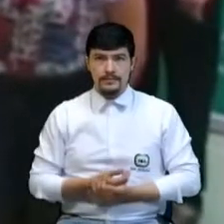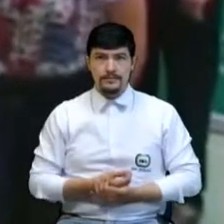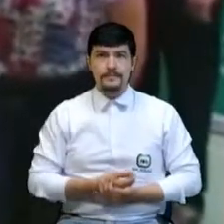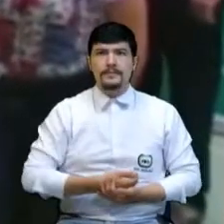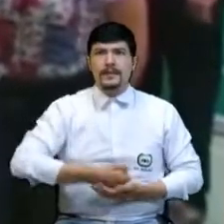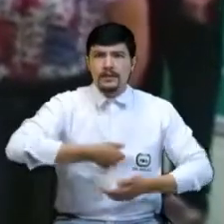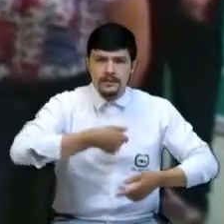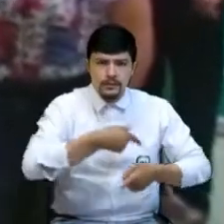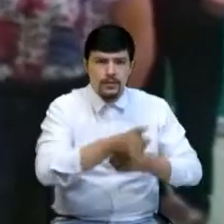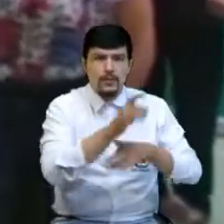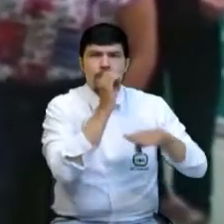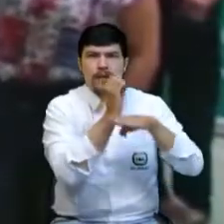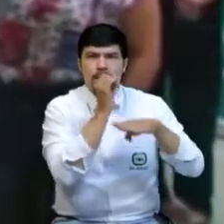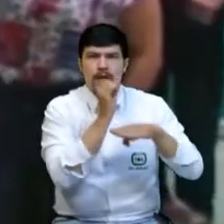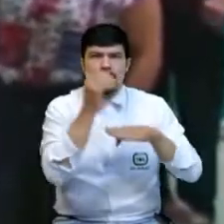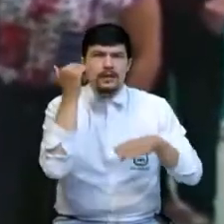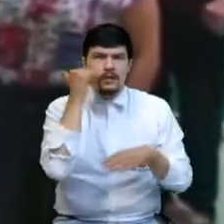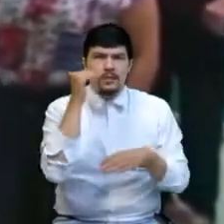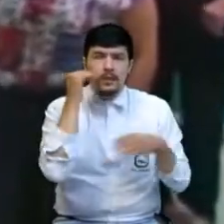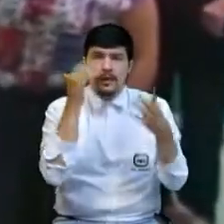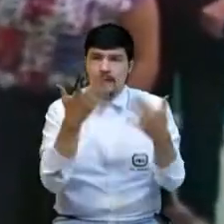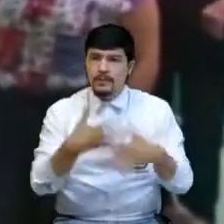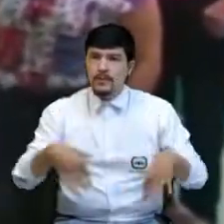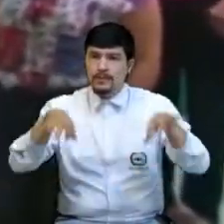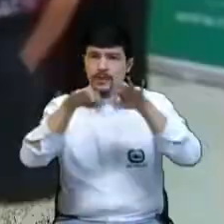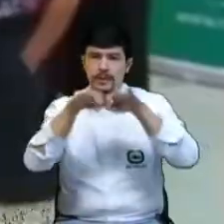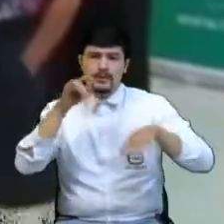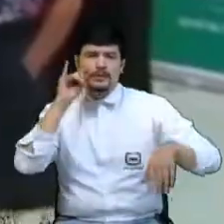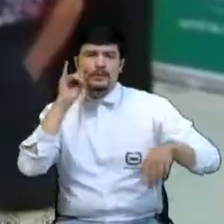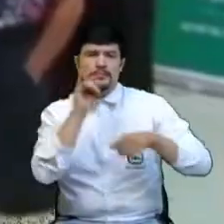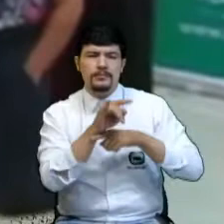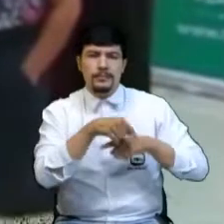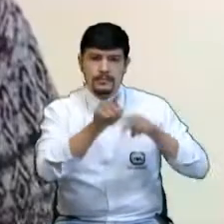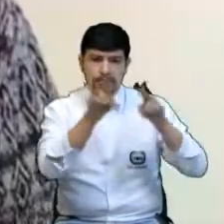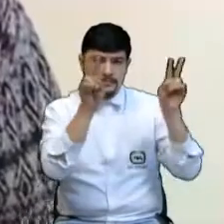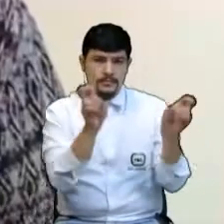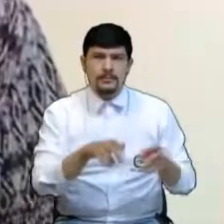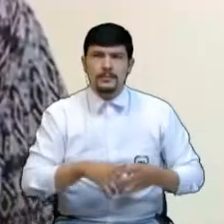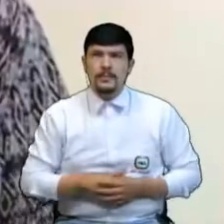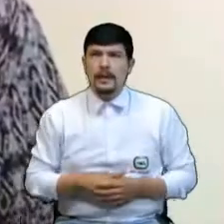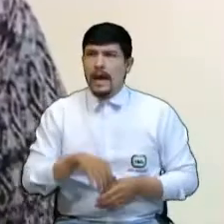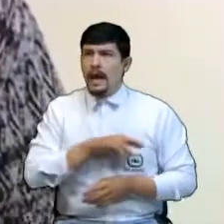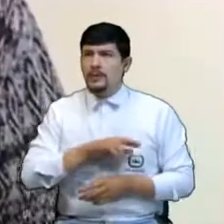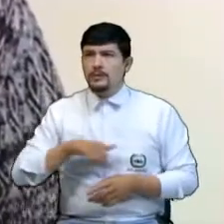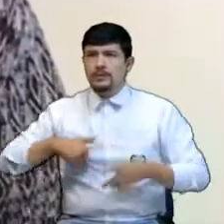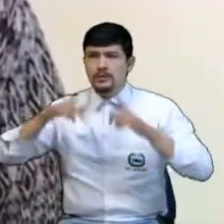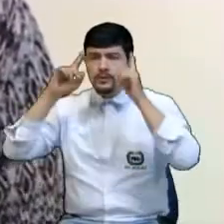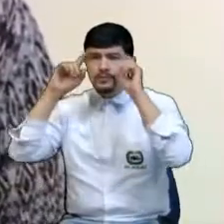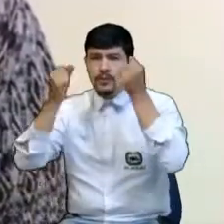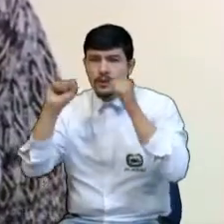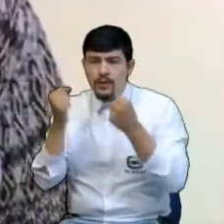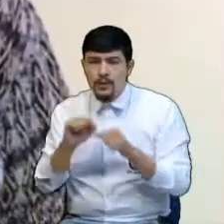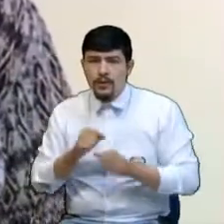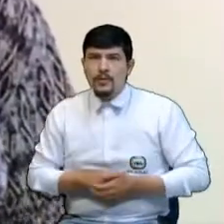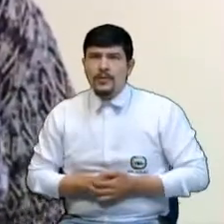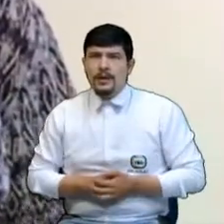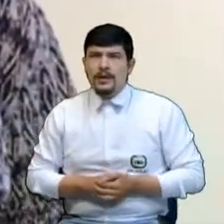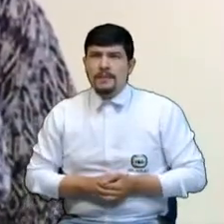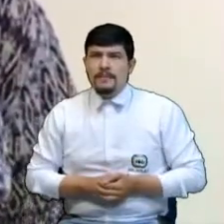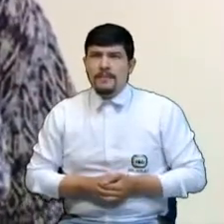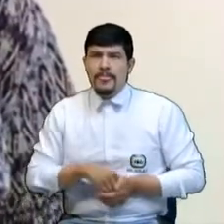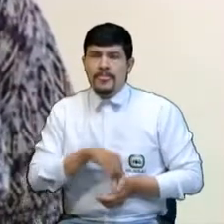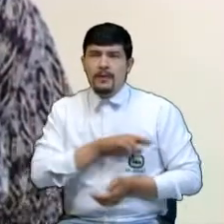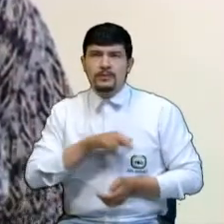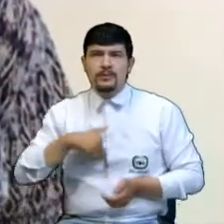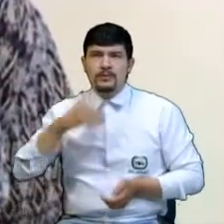Según la Organización de Mujeres, es importante hacerle seguimiento a este tema. Nos preocupa muchísimo como Consejo Consultivo, como